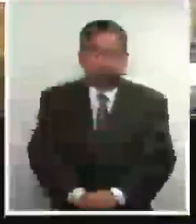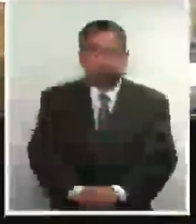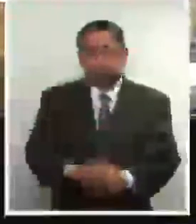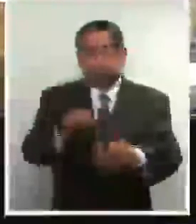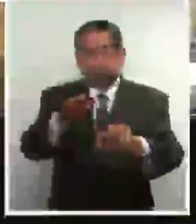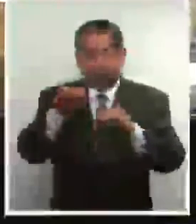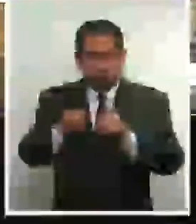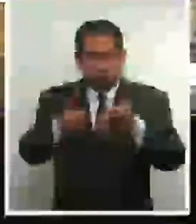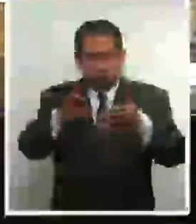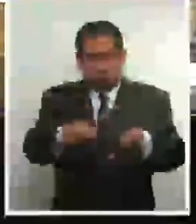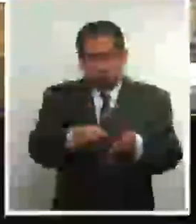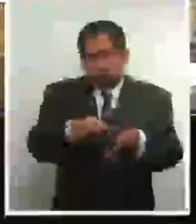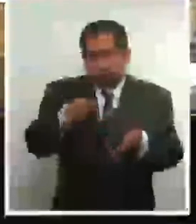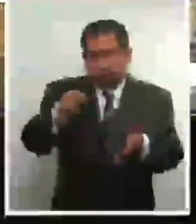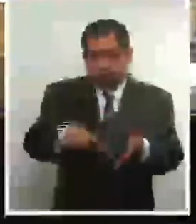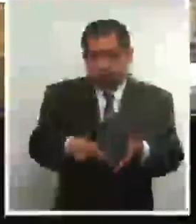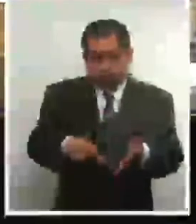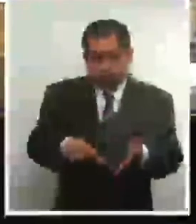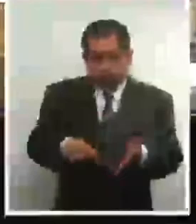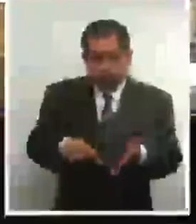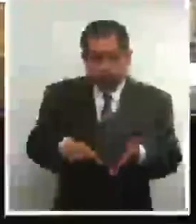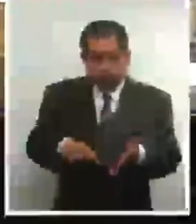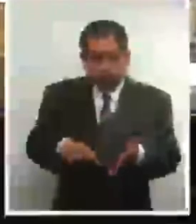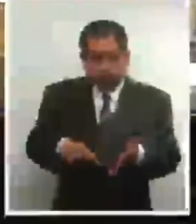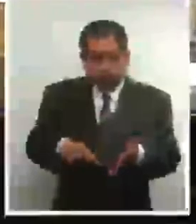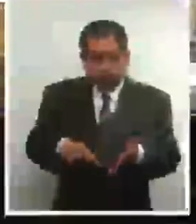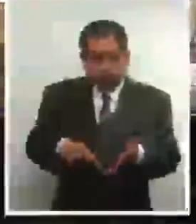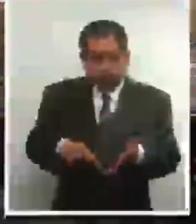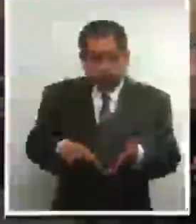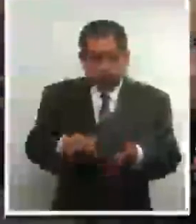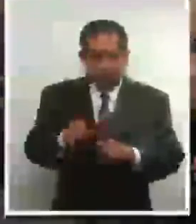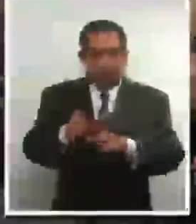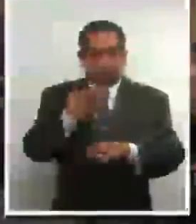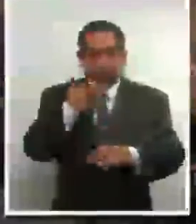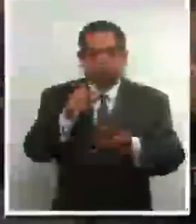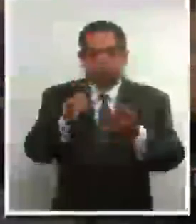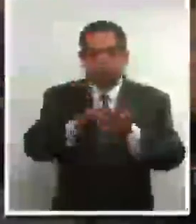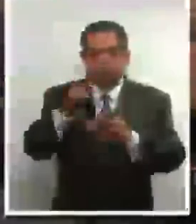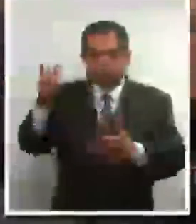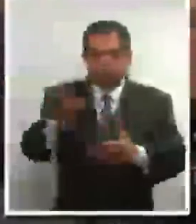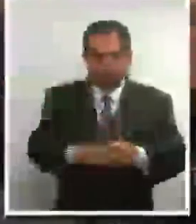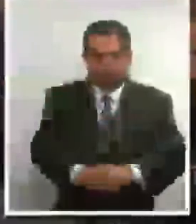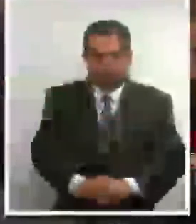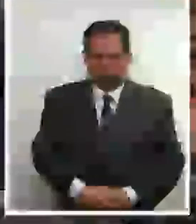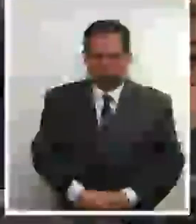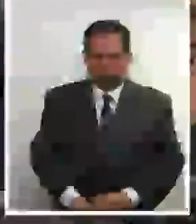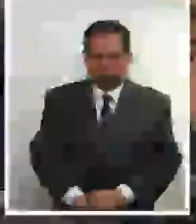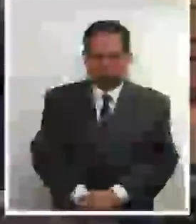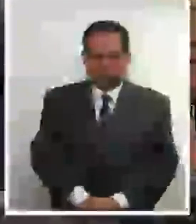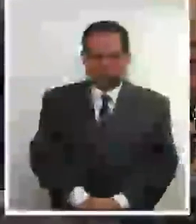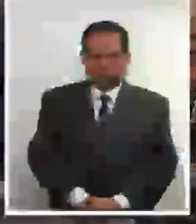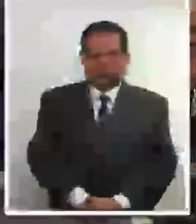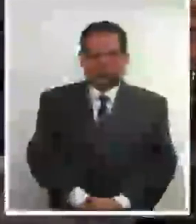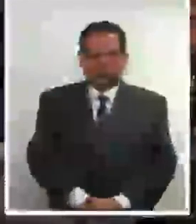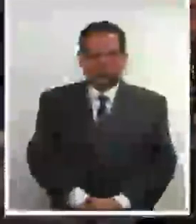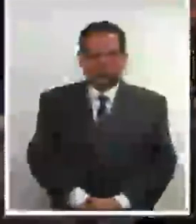retira y regresamos a los términos del dictamen. Muy bien, muchas gracias. Muy